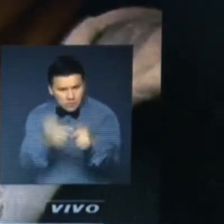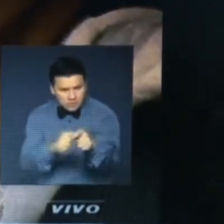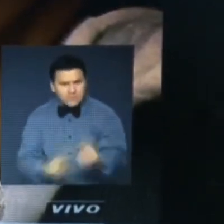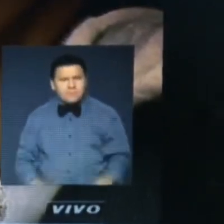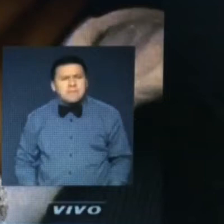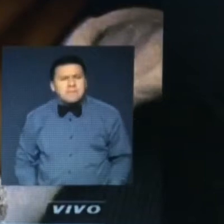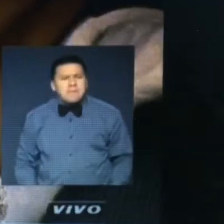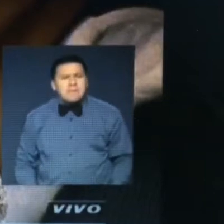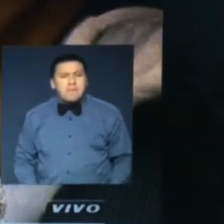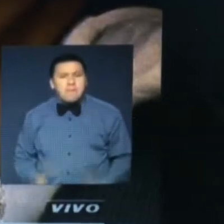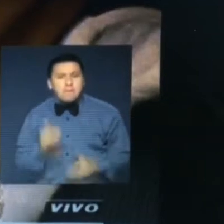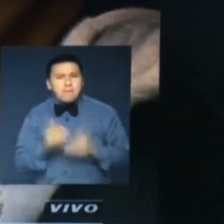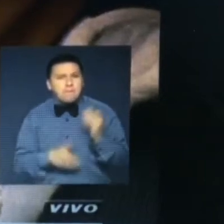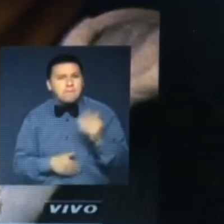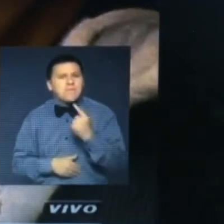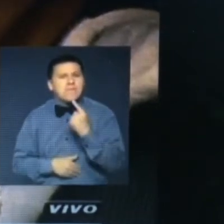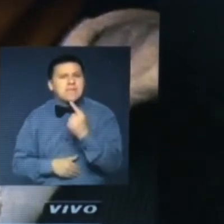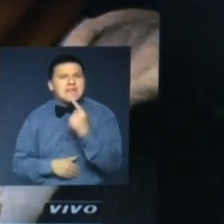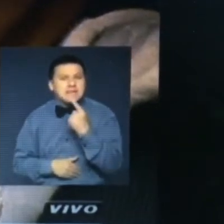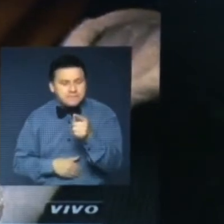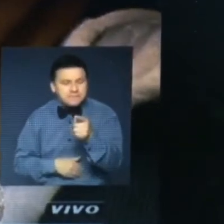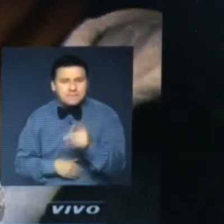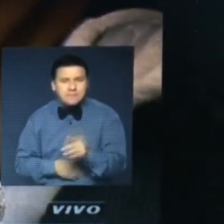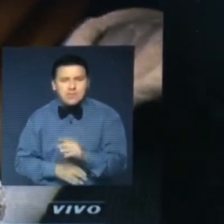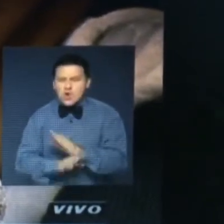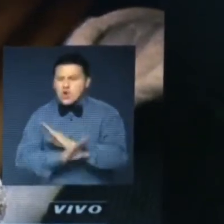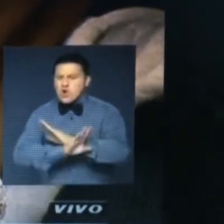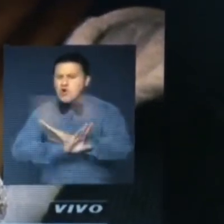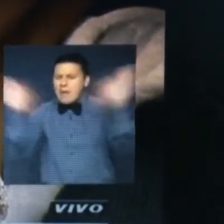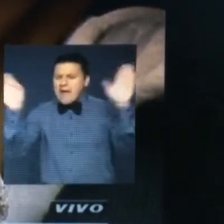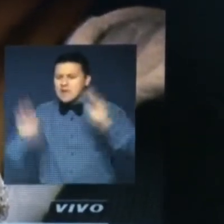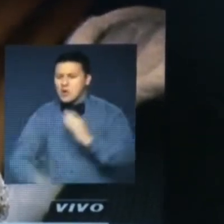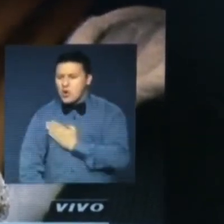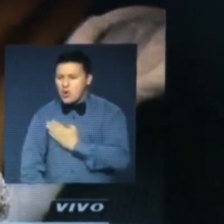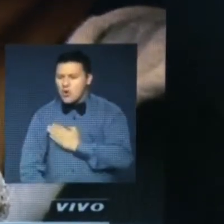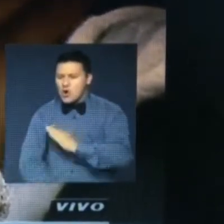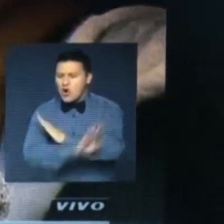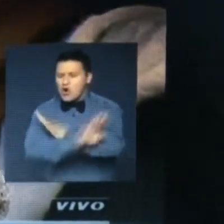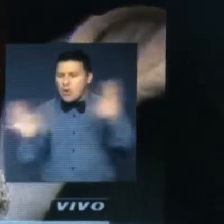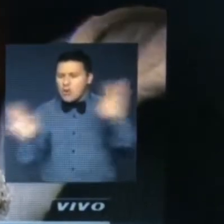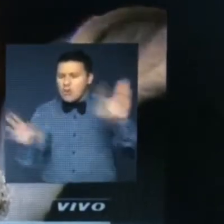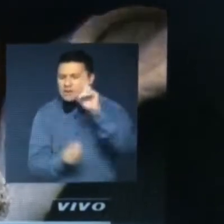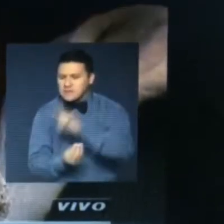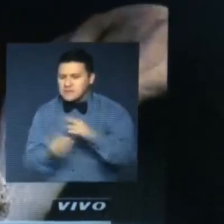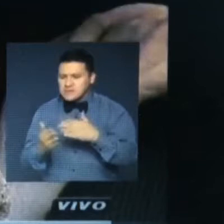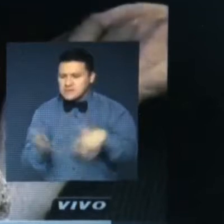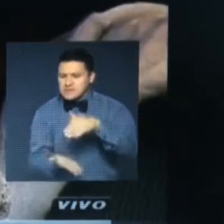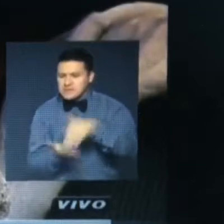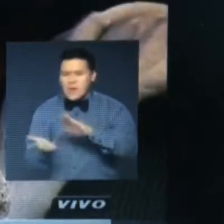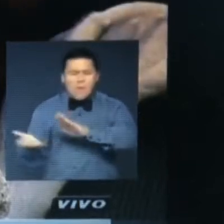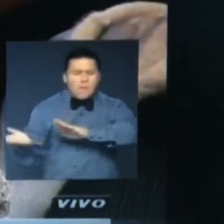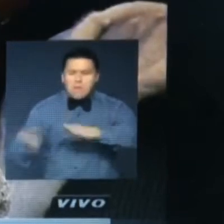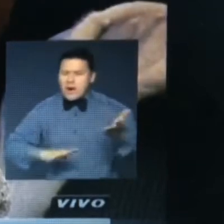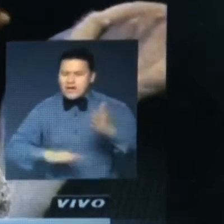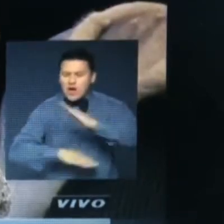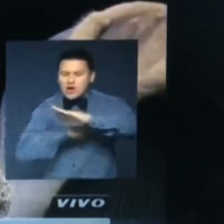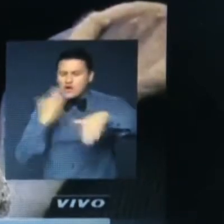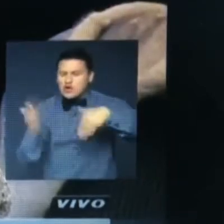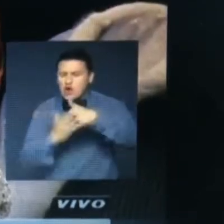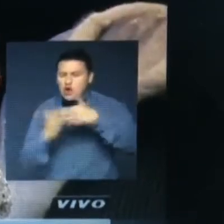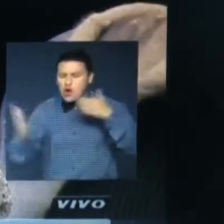se inicia con esta leyenda: no más Álvaro Uribe, no más Centro Democrático, muerte a los destructores de la